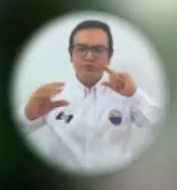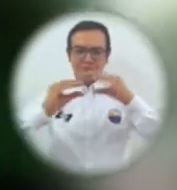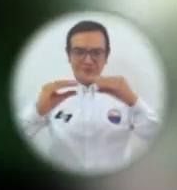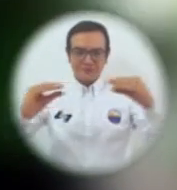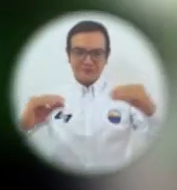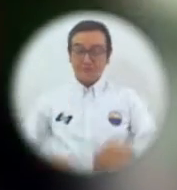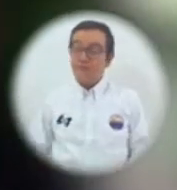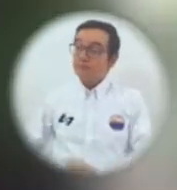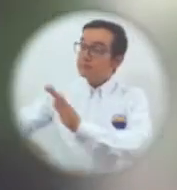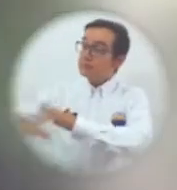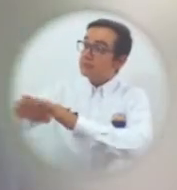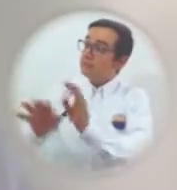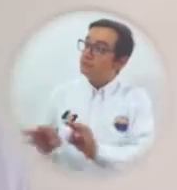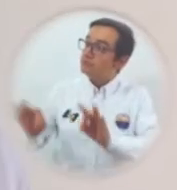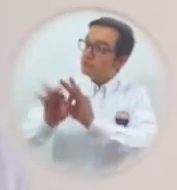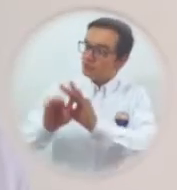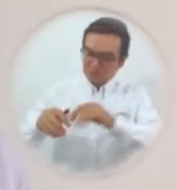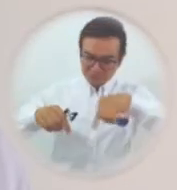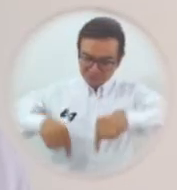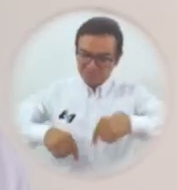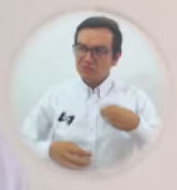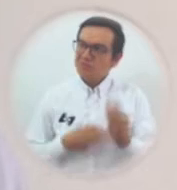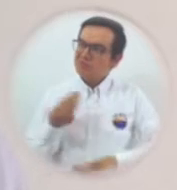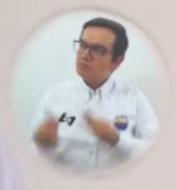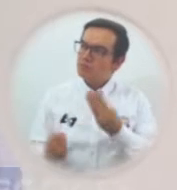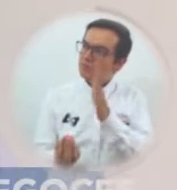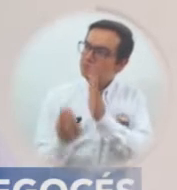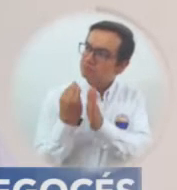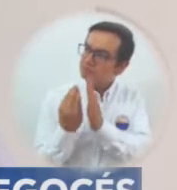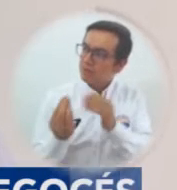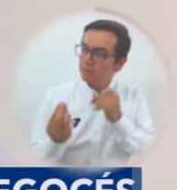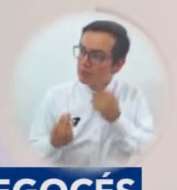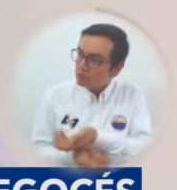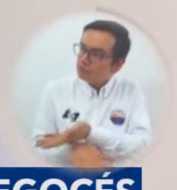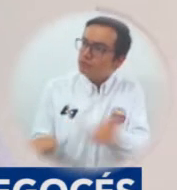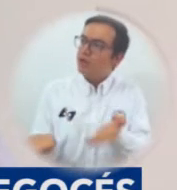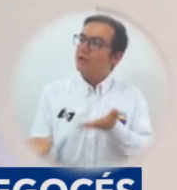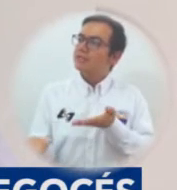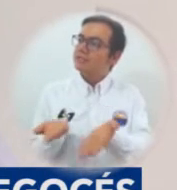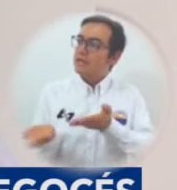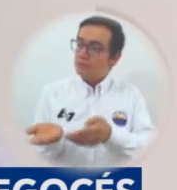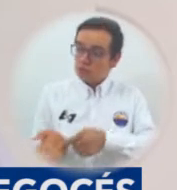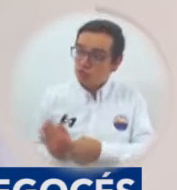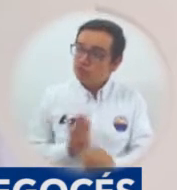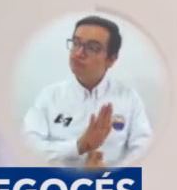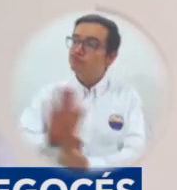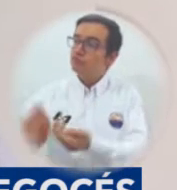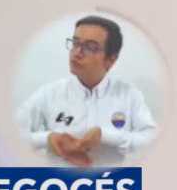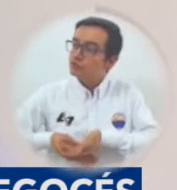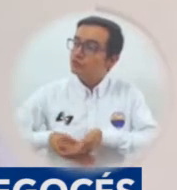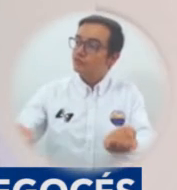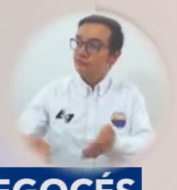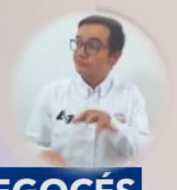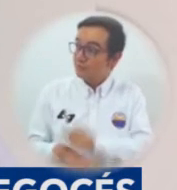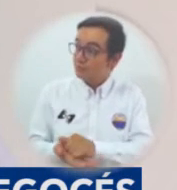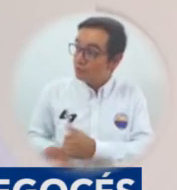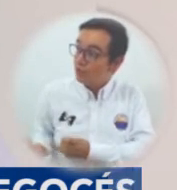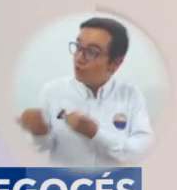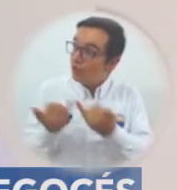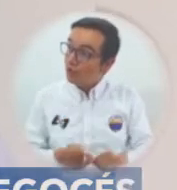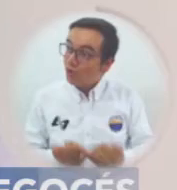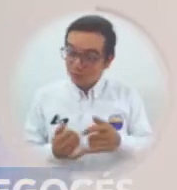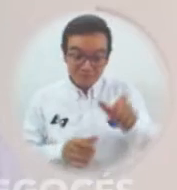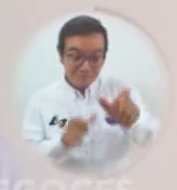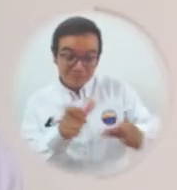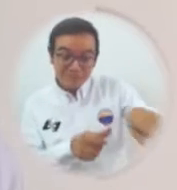Es importante resaltar que la Dirección de Bienestar Universitario continúa ofreciendo cada uno de sus servicios a toda la comunidad universitaria.